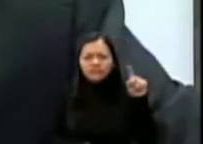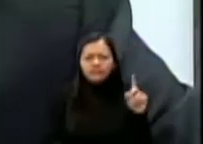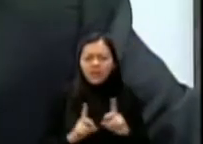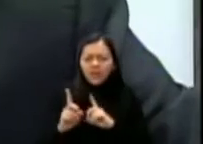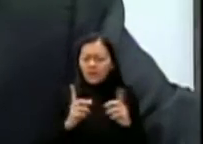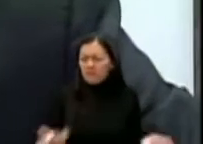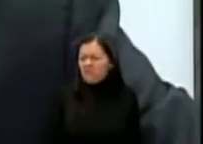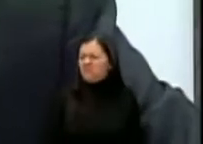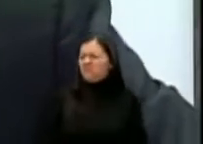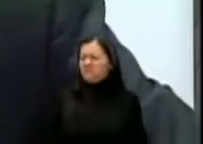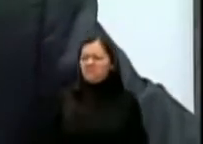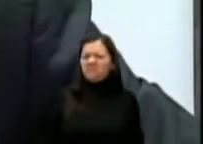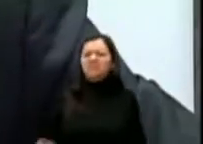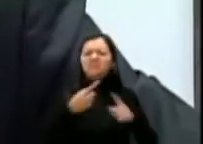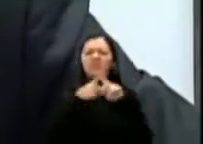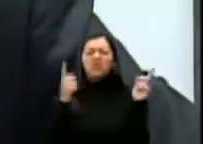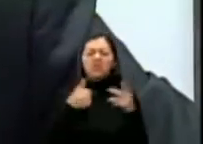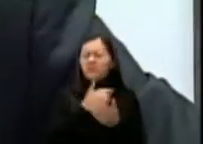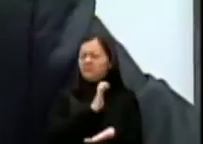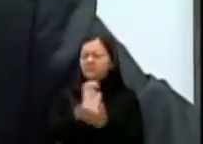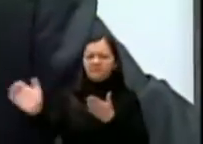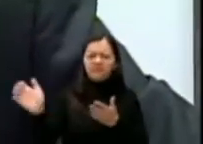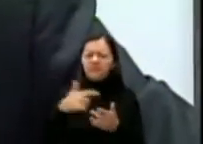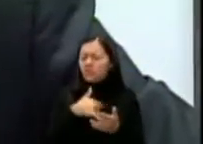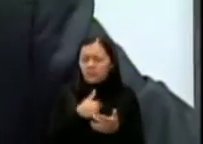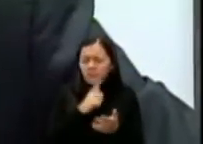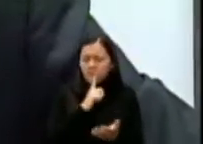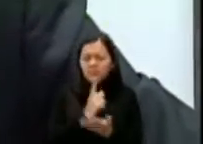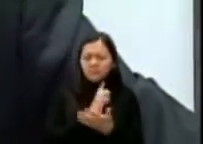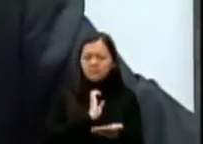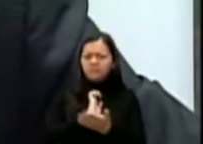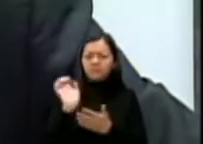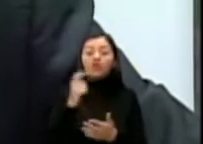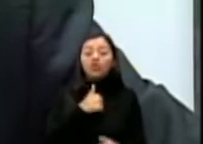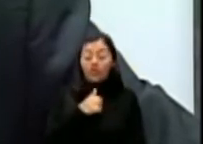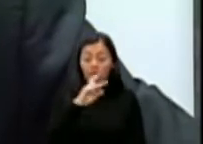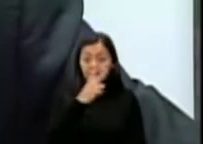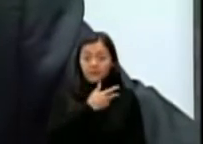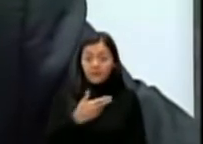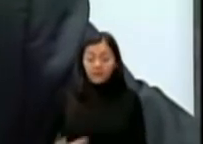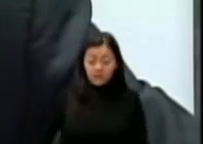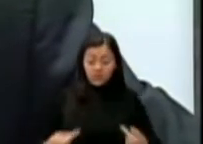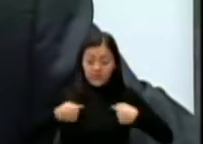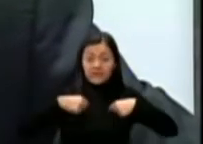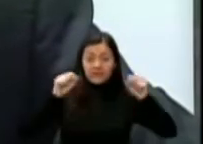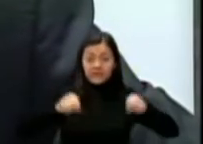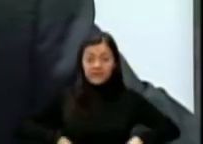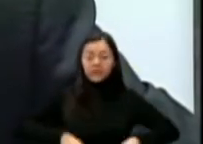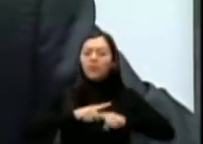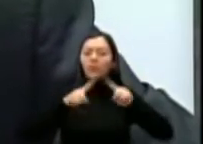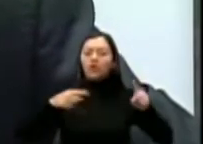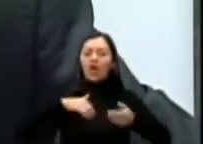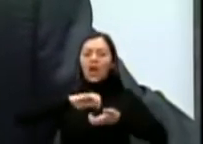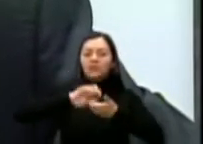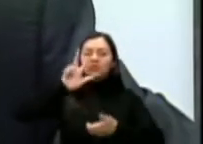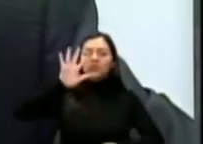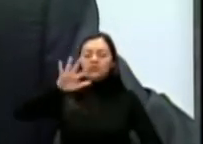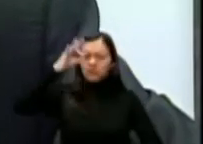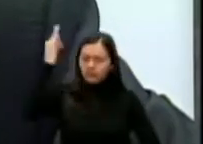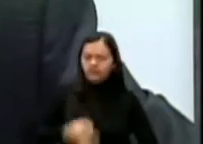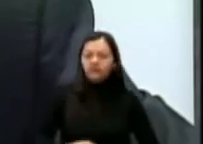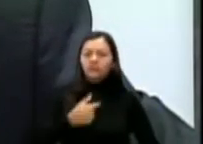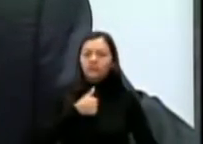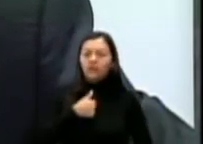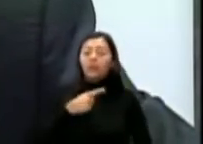lamentablemente debo rechazar esto disculpa soy vicepresidente de república pero dejó de ser militante alianza al país rechazar